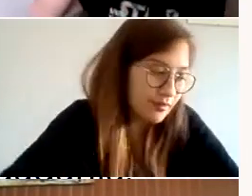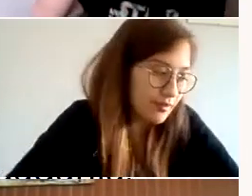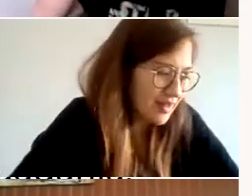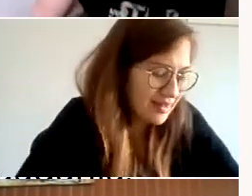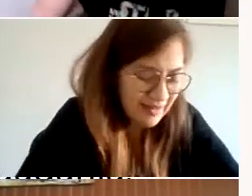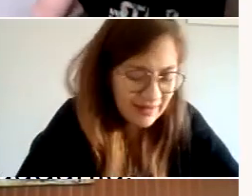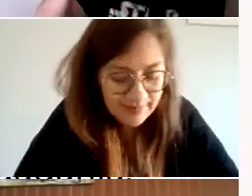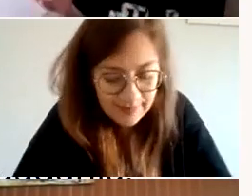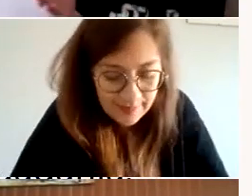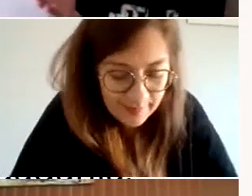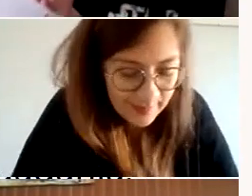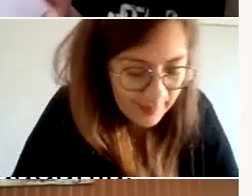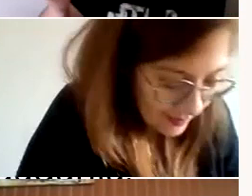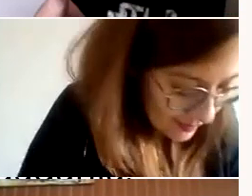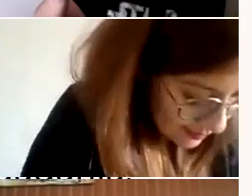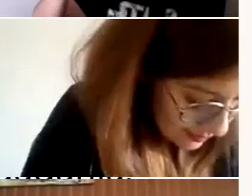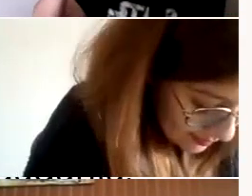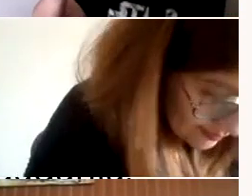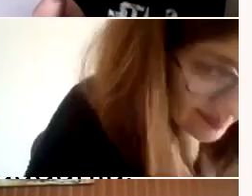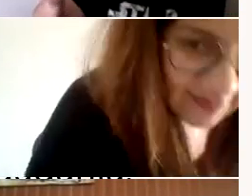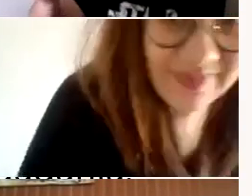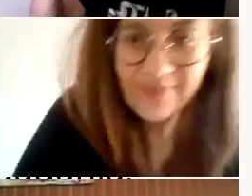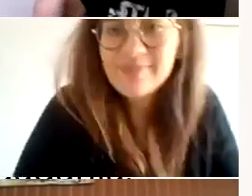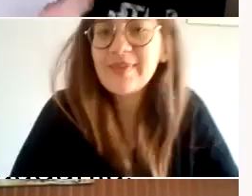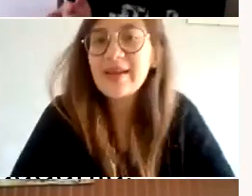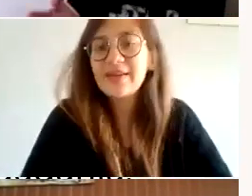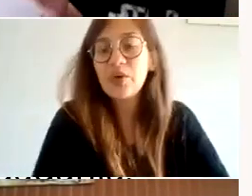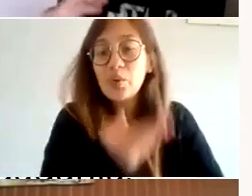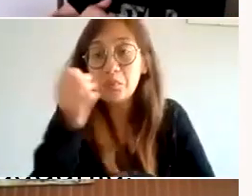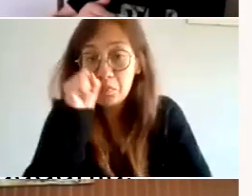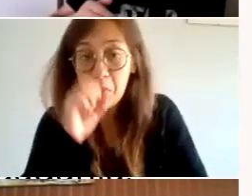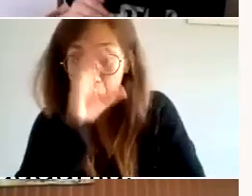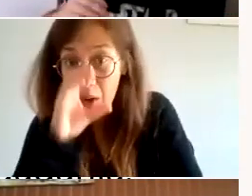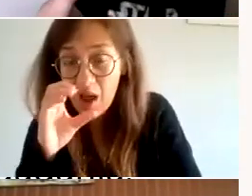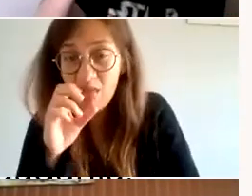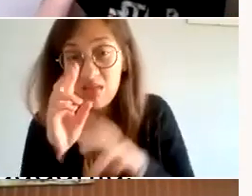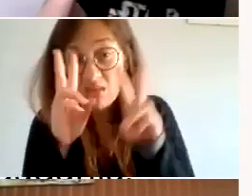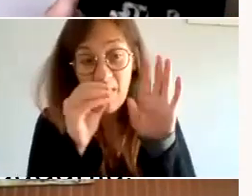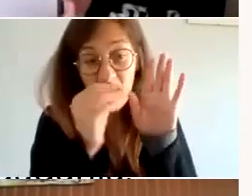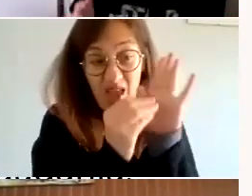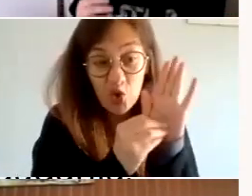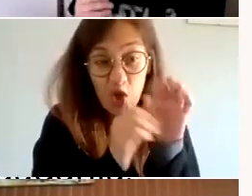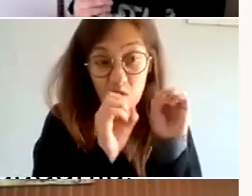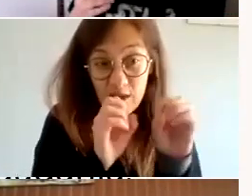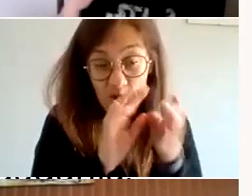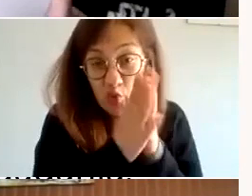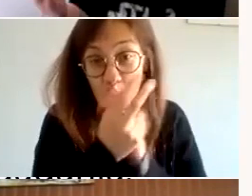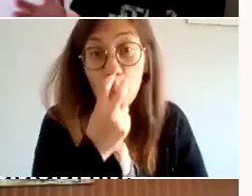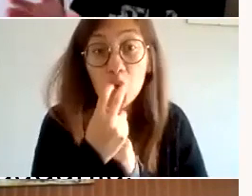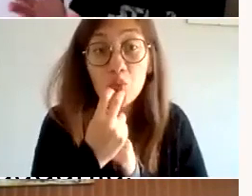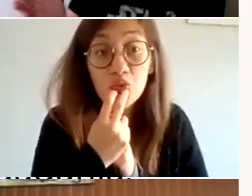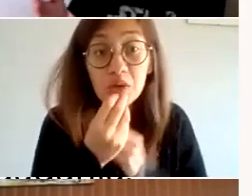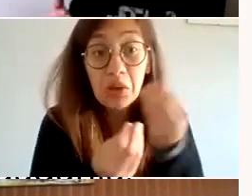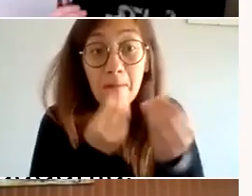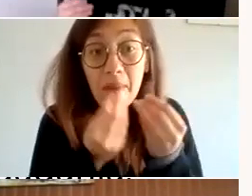de los datos de educación de toda Puerto Montt para saber quizá si es que realmente